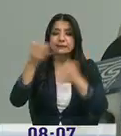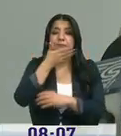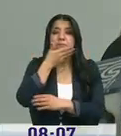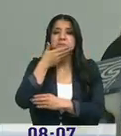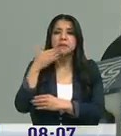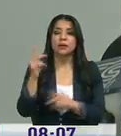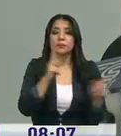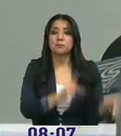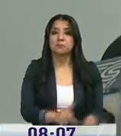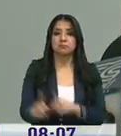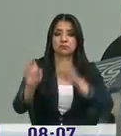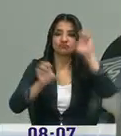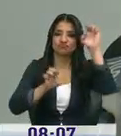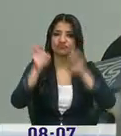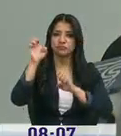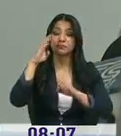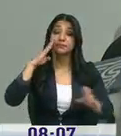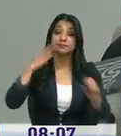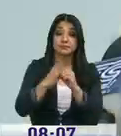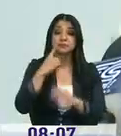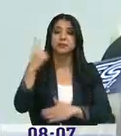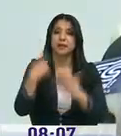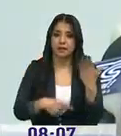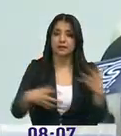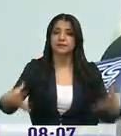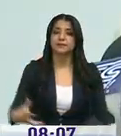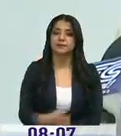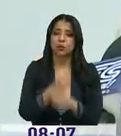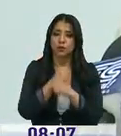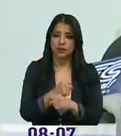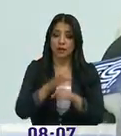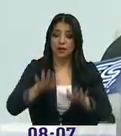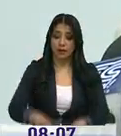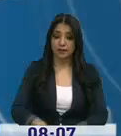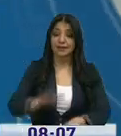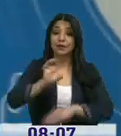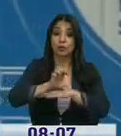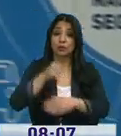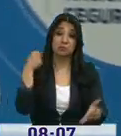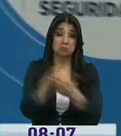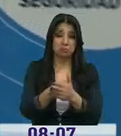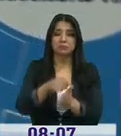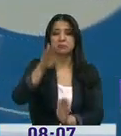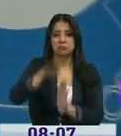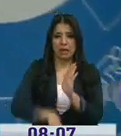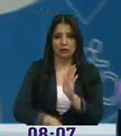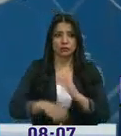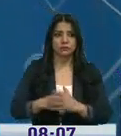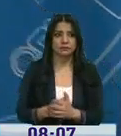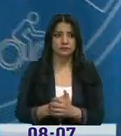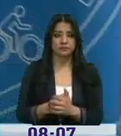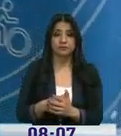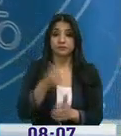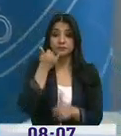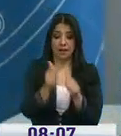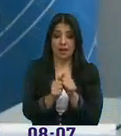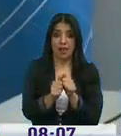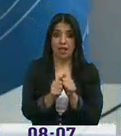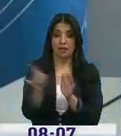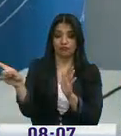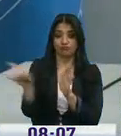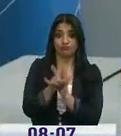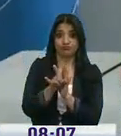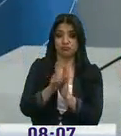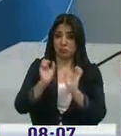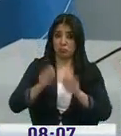planes y estrategias con el único fin de reducir la siniestralidad en las vías la aplicación que se podrá descargar desde las tiendas online